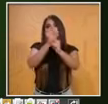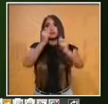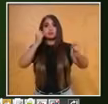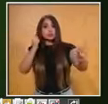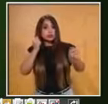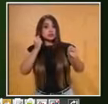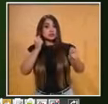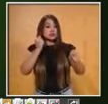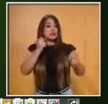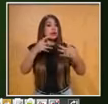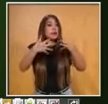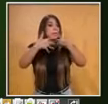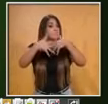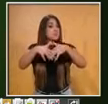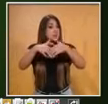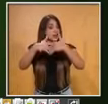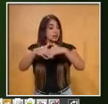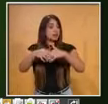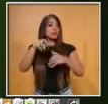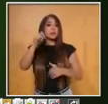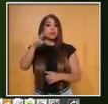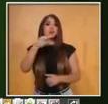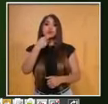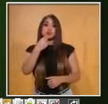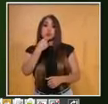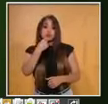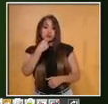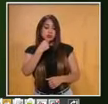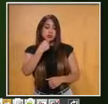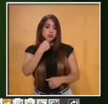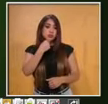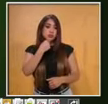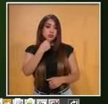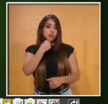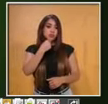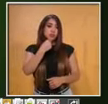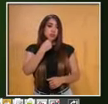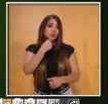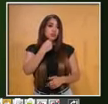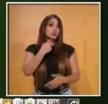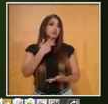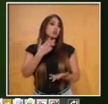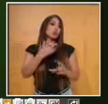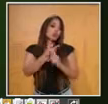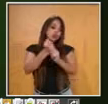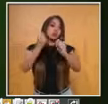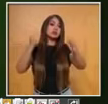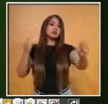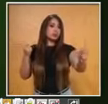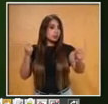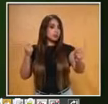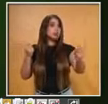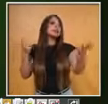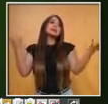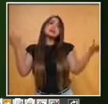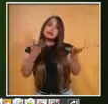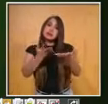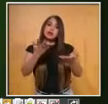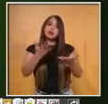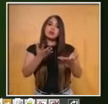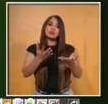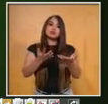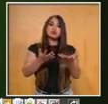máquina de vapor también se usó en los transportes y se fabricaron las primeras locomotoras y